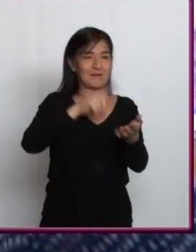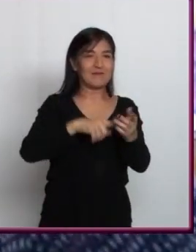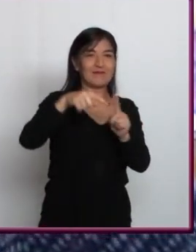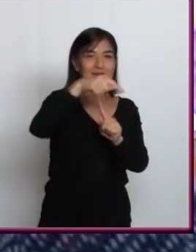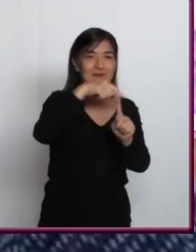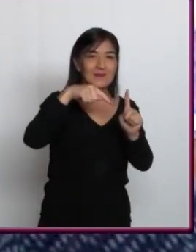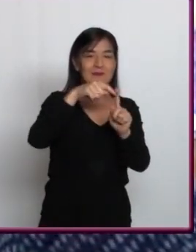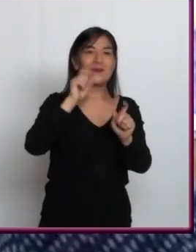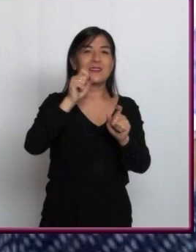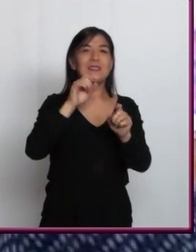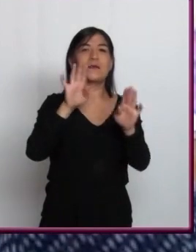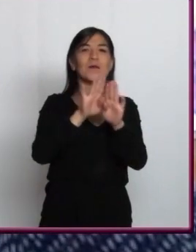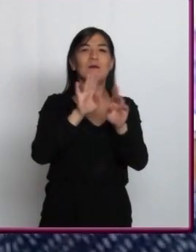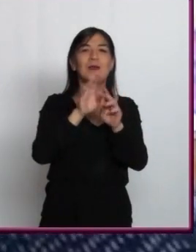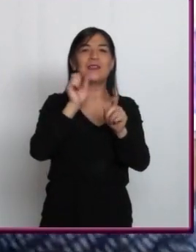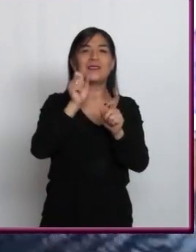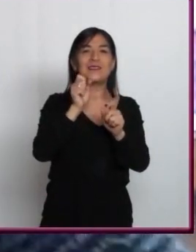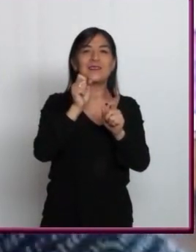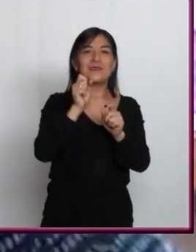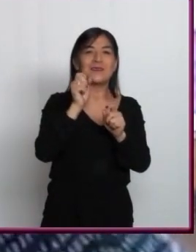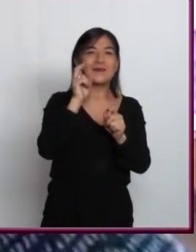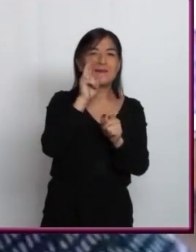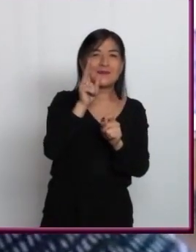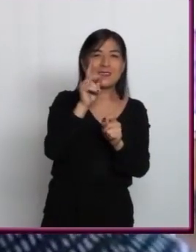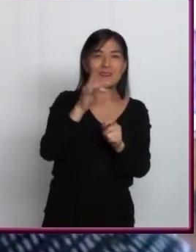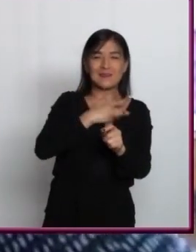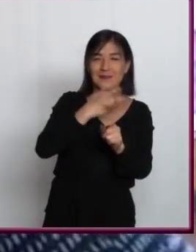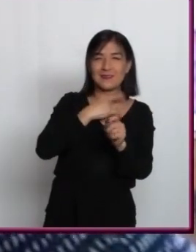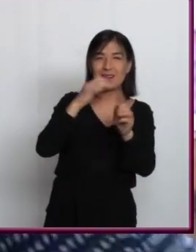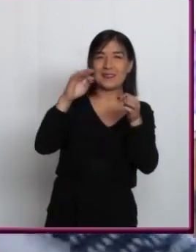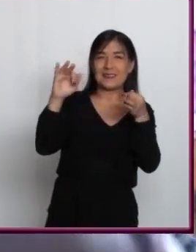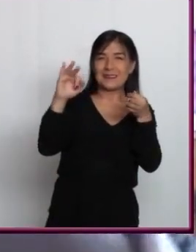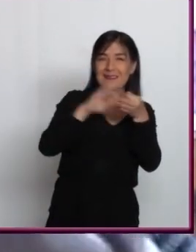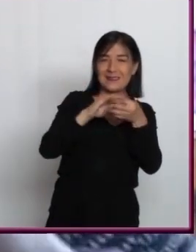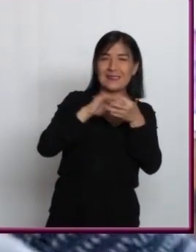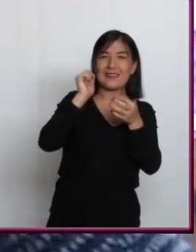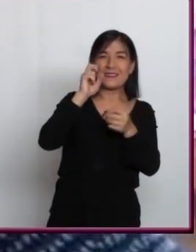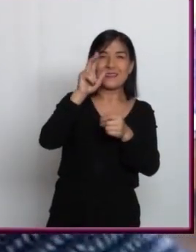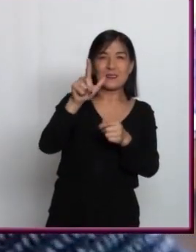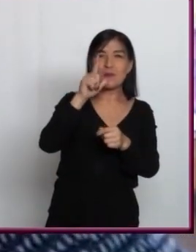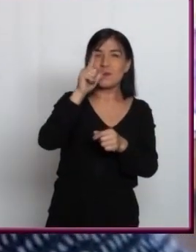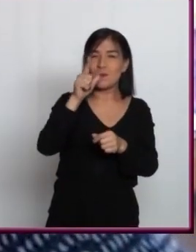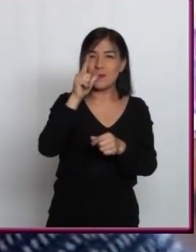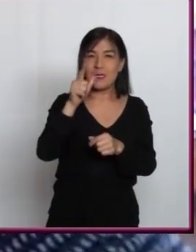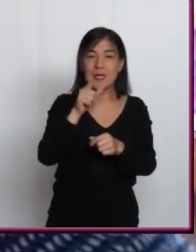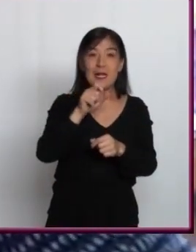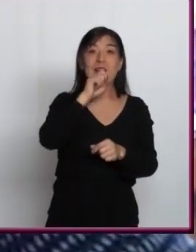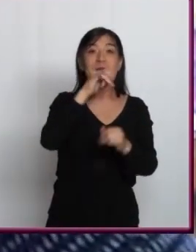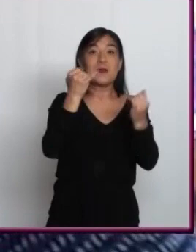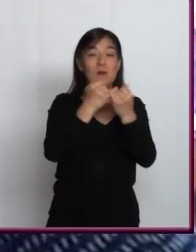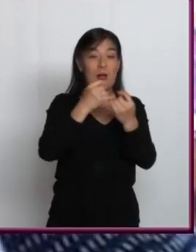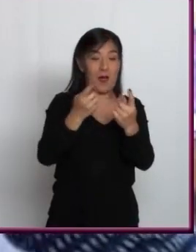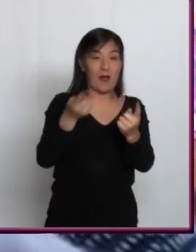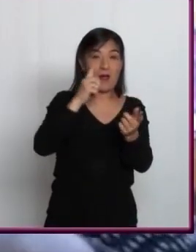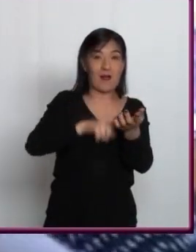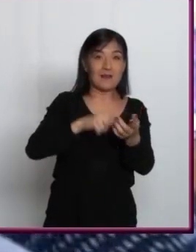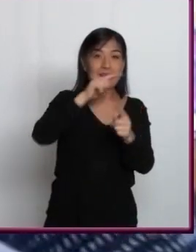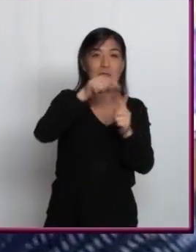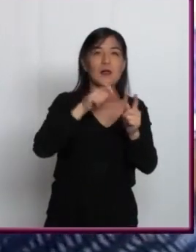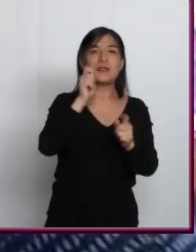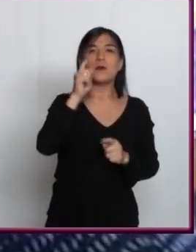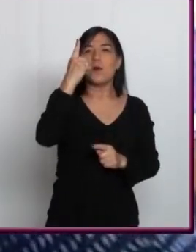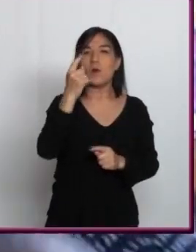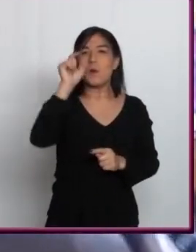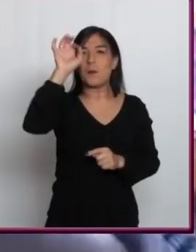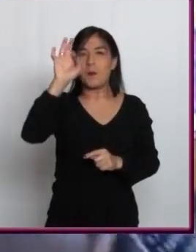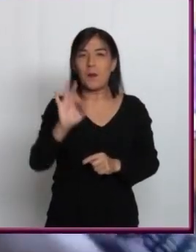menos 1% de la luz total de la estrella, y la señal de la atmósfera es 1% de ese